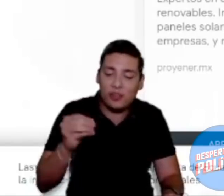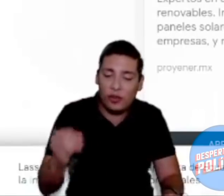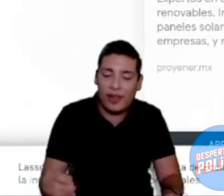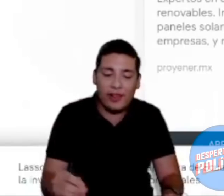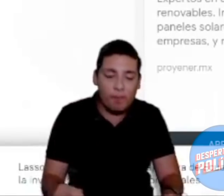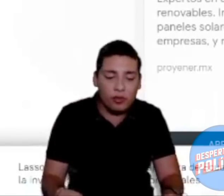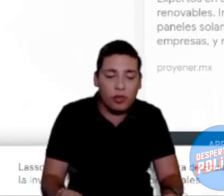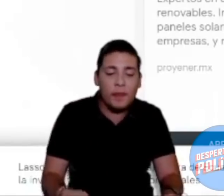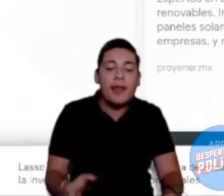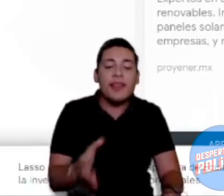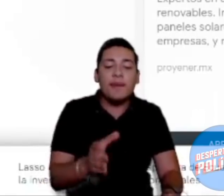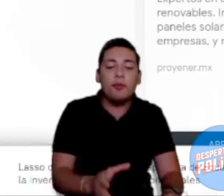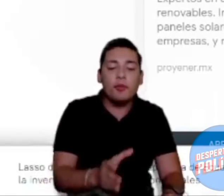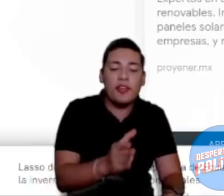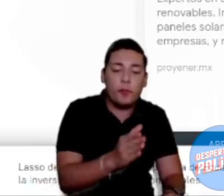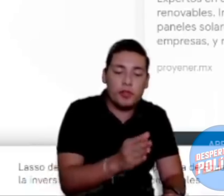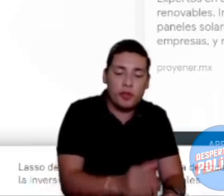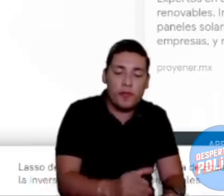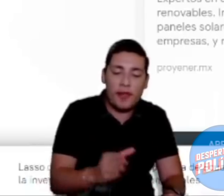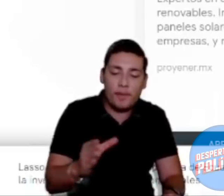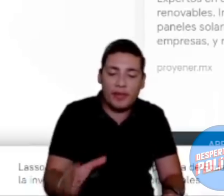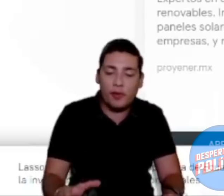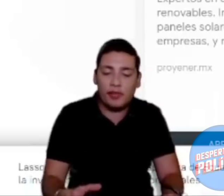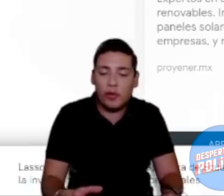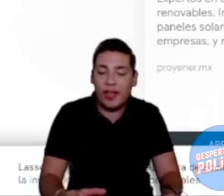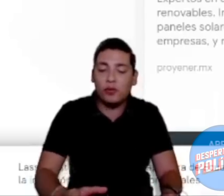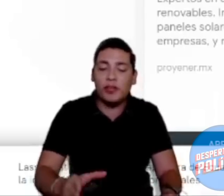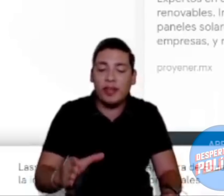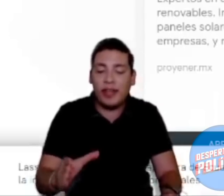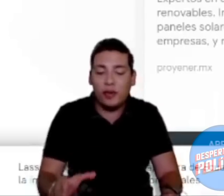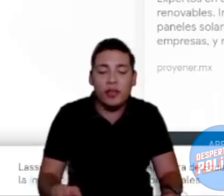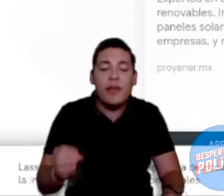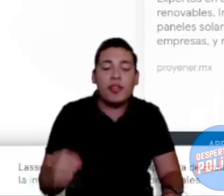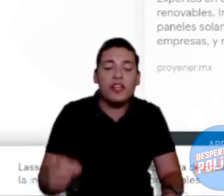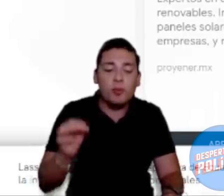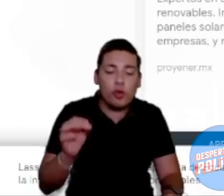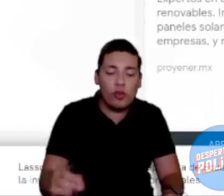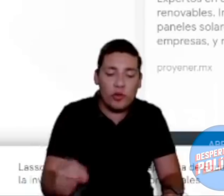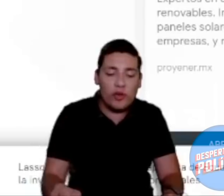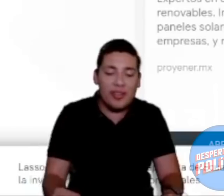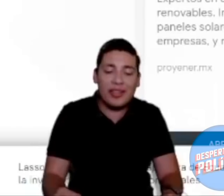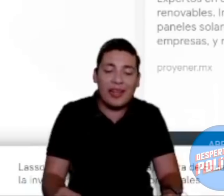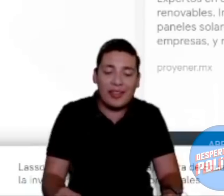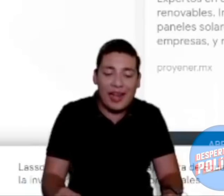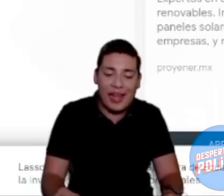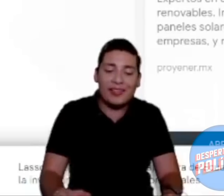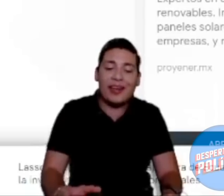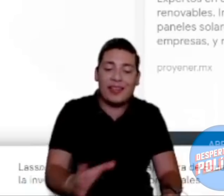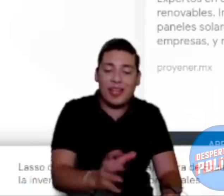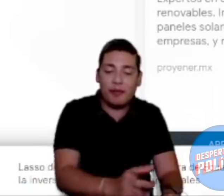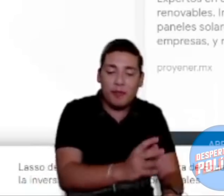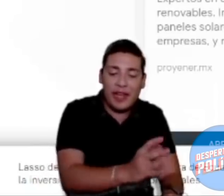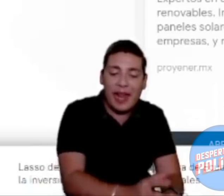de almacenas Nacional de Depósito y se puso a disposición de empresarios nacionales o extranjeros 3.2 millones de hectáreas